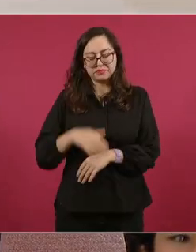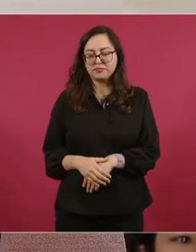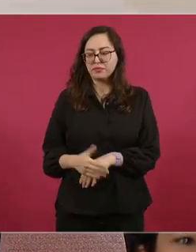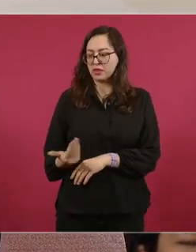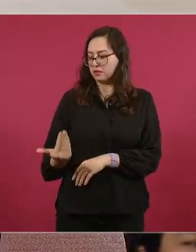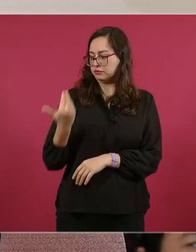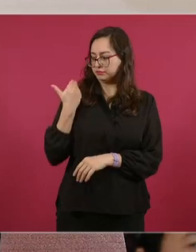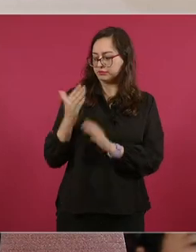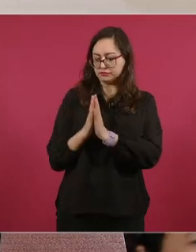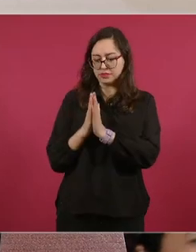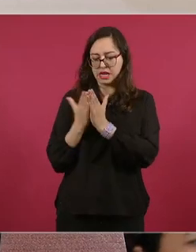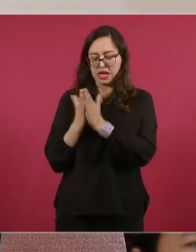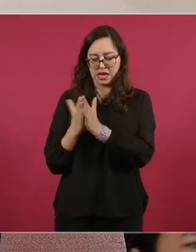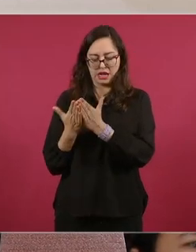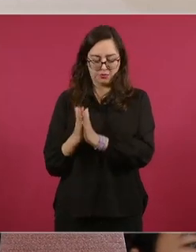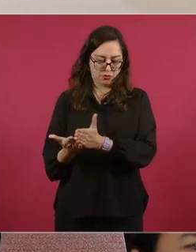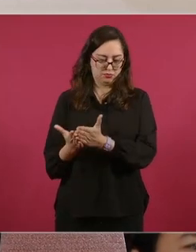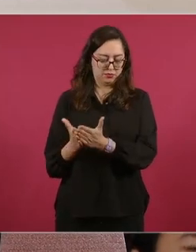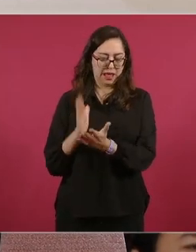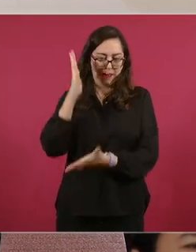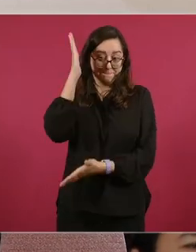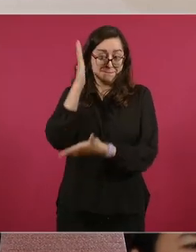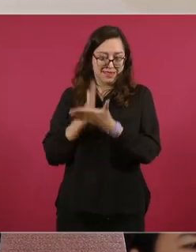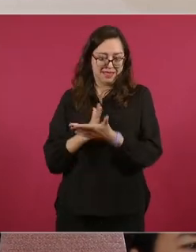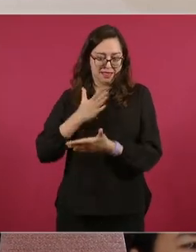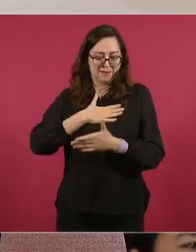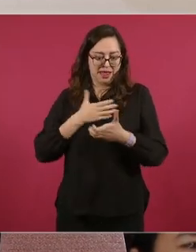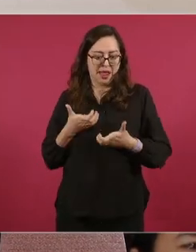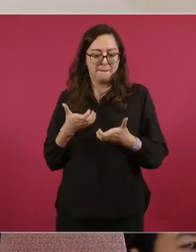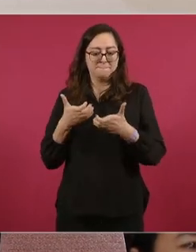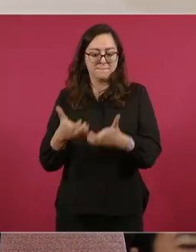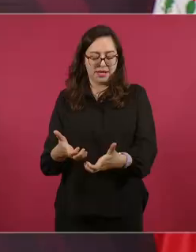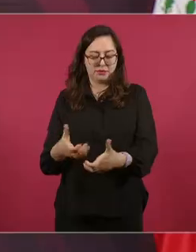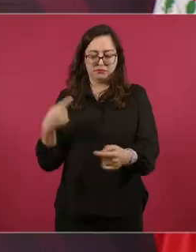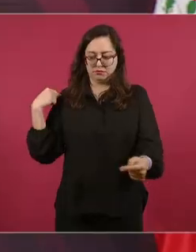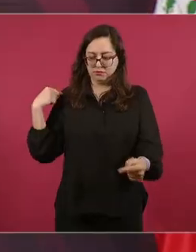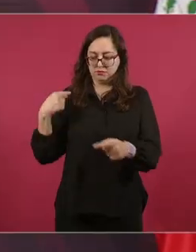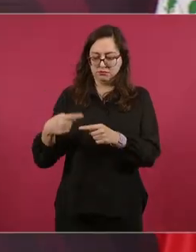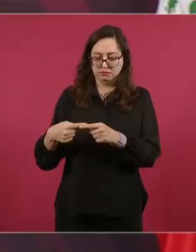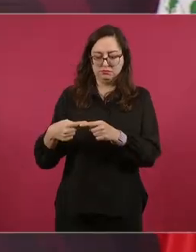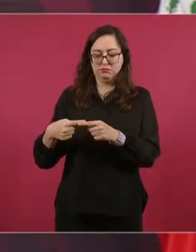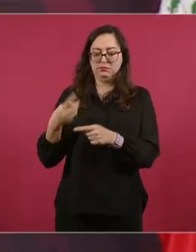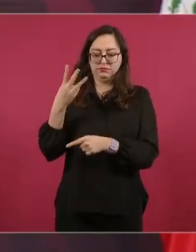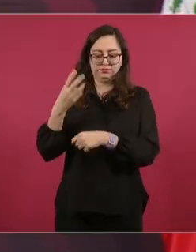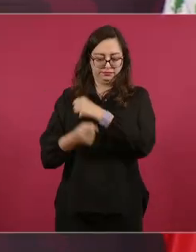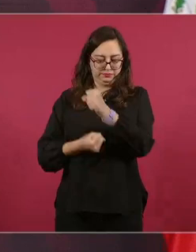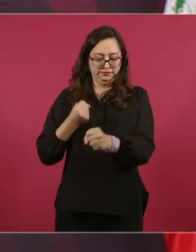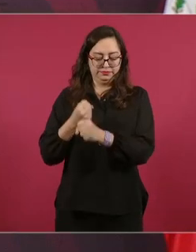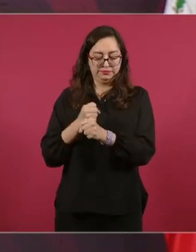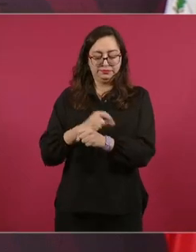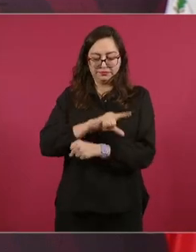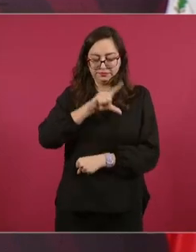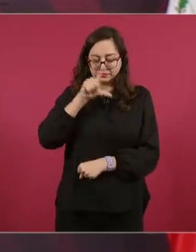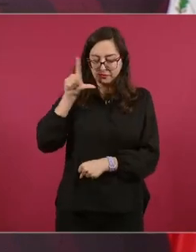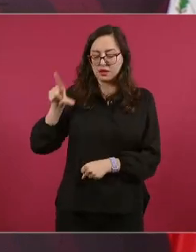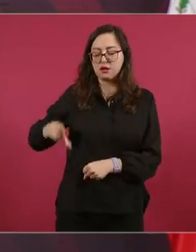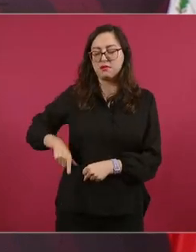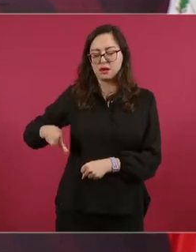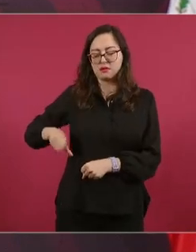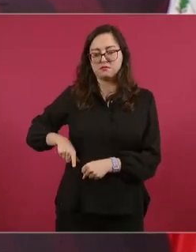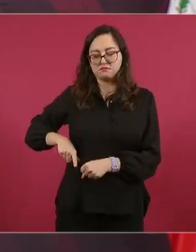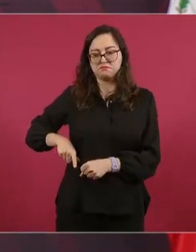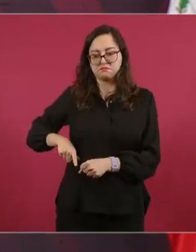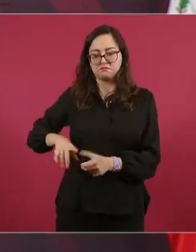a la mitad del camino, que describe lo alcanzado en los primeros 3 años de gobierno